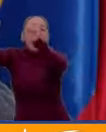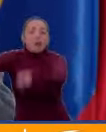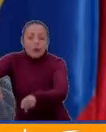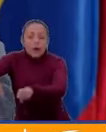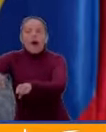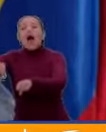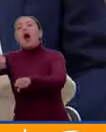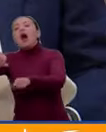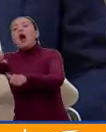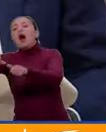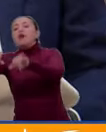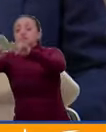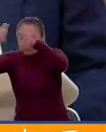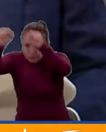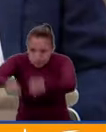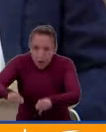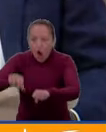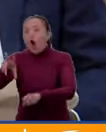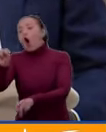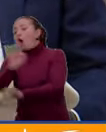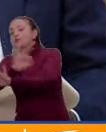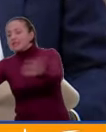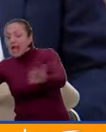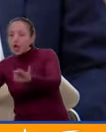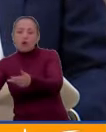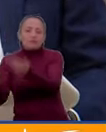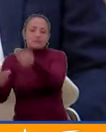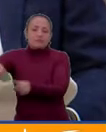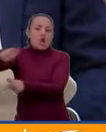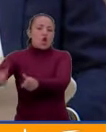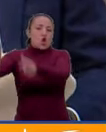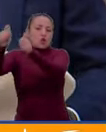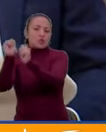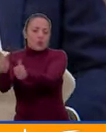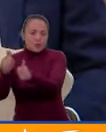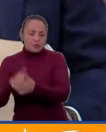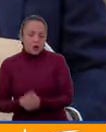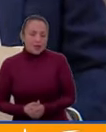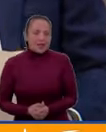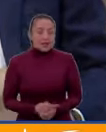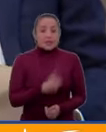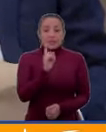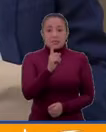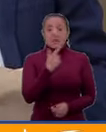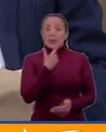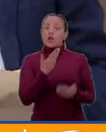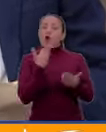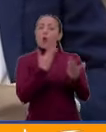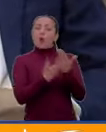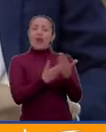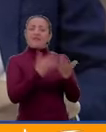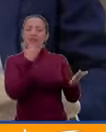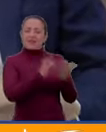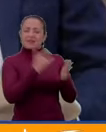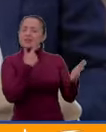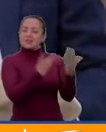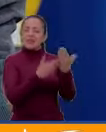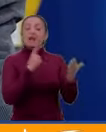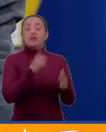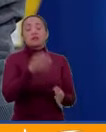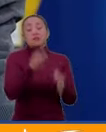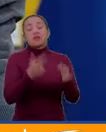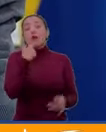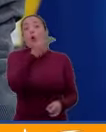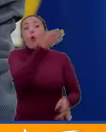niega hay repito unas evidencias que como usted bien lo dice ministro lo tendrán que escuchar a usted la justicia va a determinar